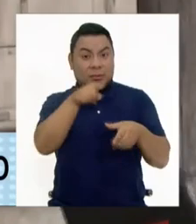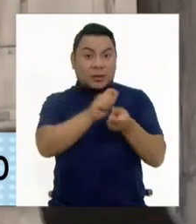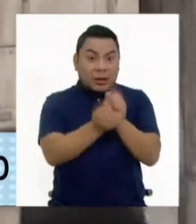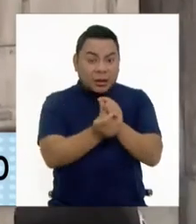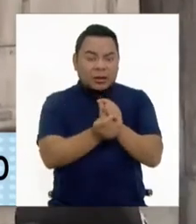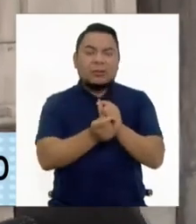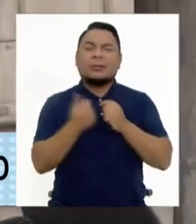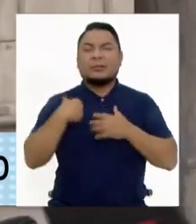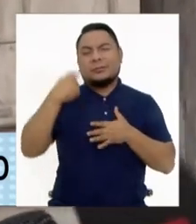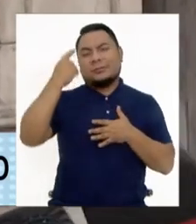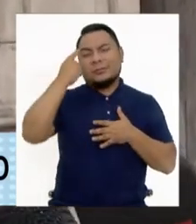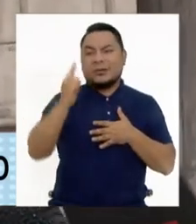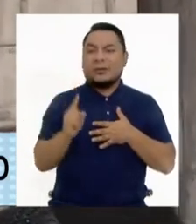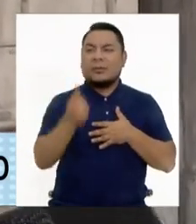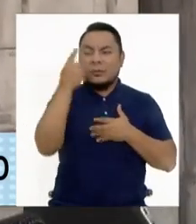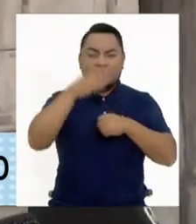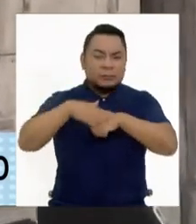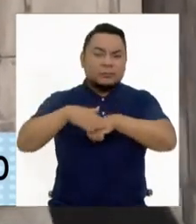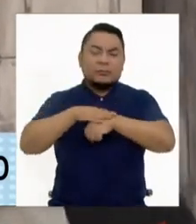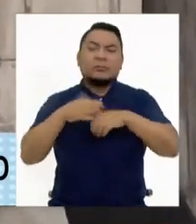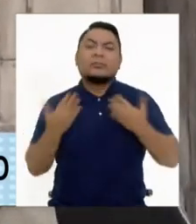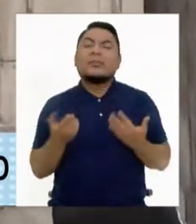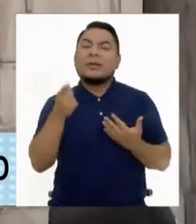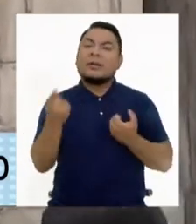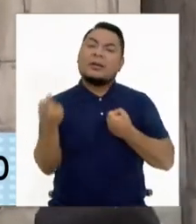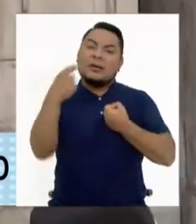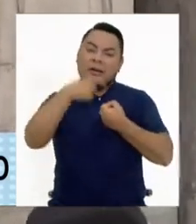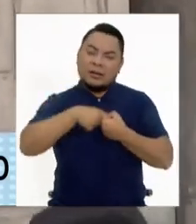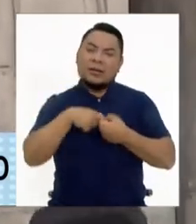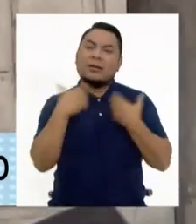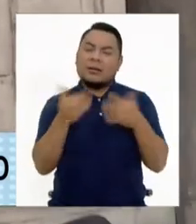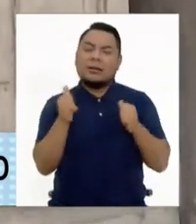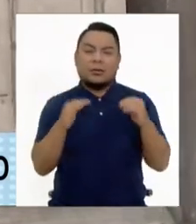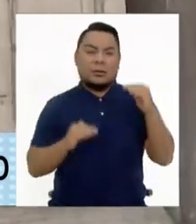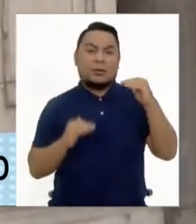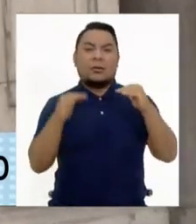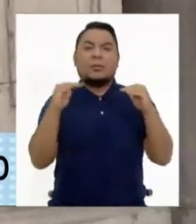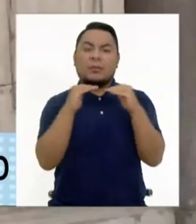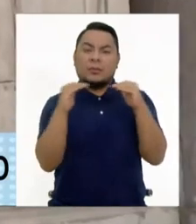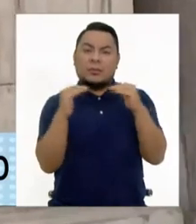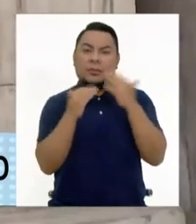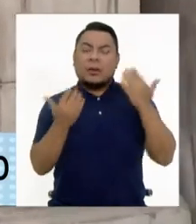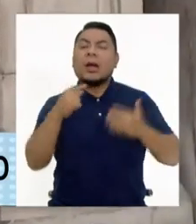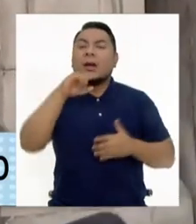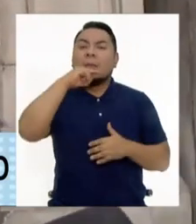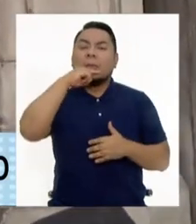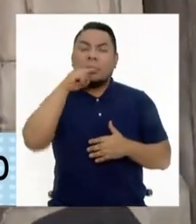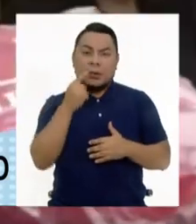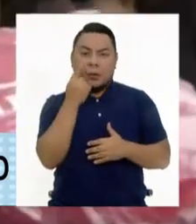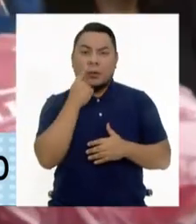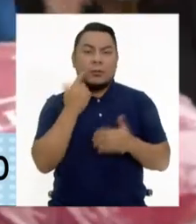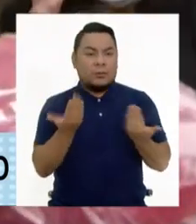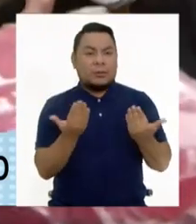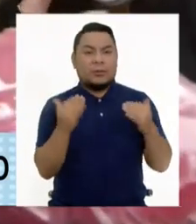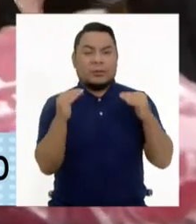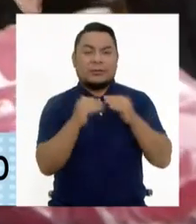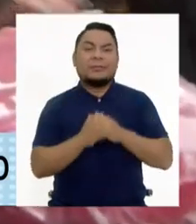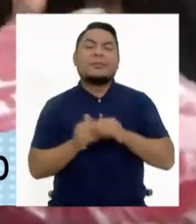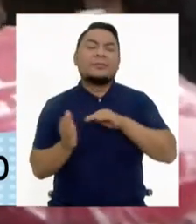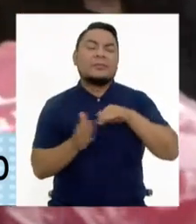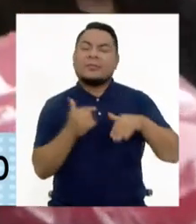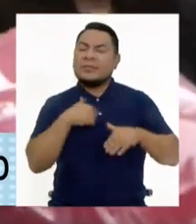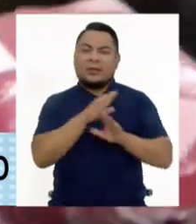que tendrían que evaluar es una participación proporcional, equilibrada de mujeres y hombres.